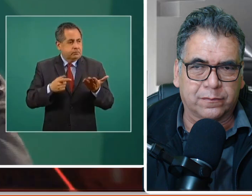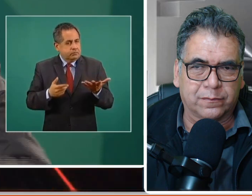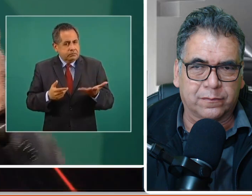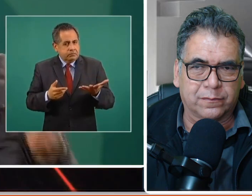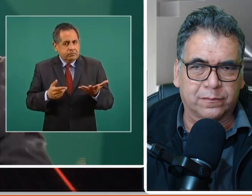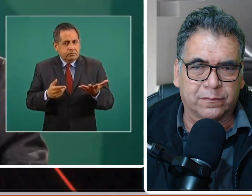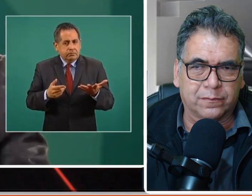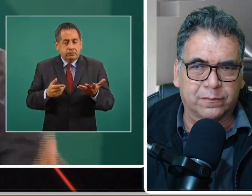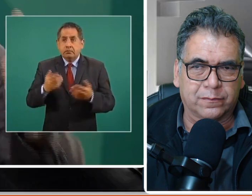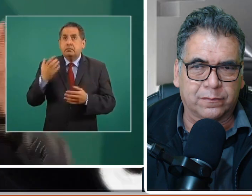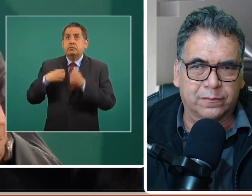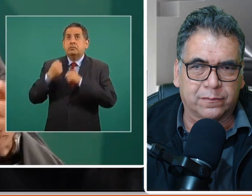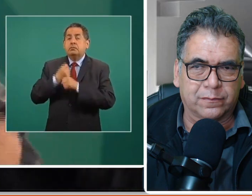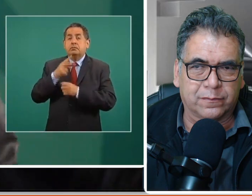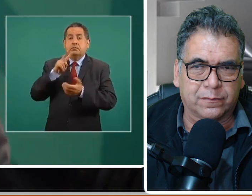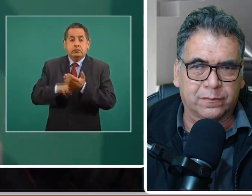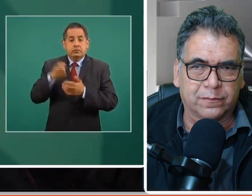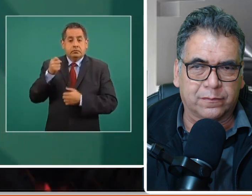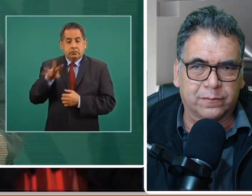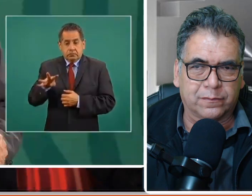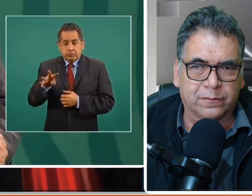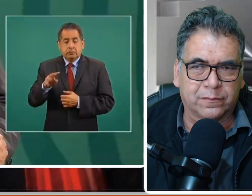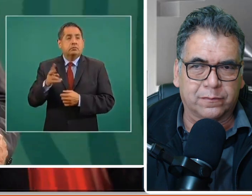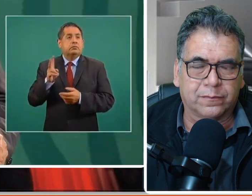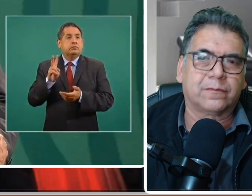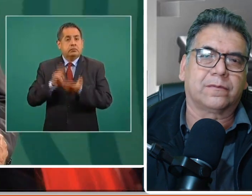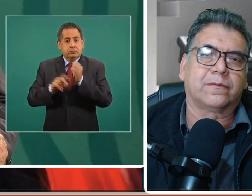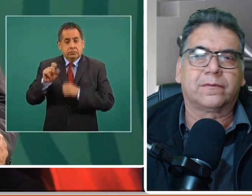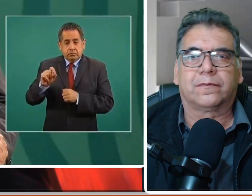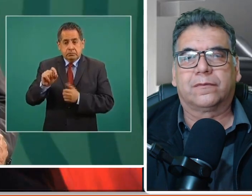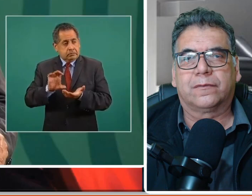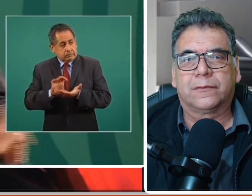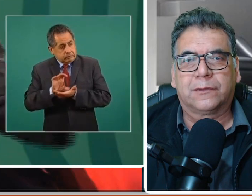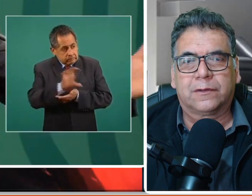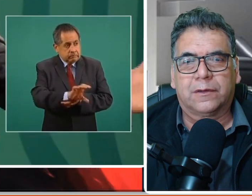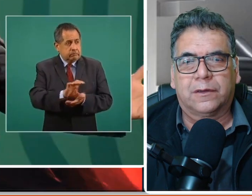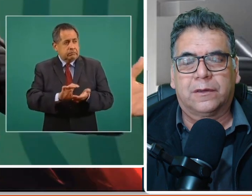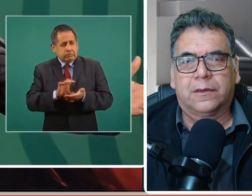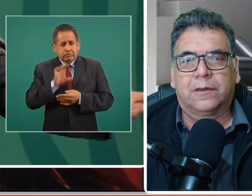se pagó en el 19, se pagó en el 20.